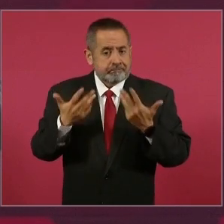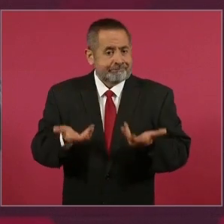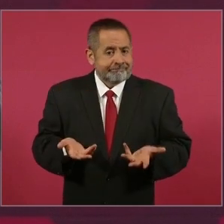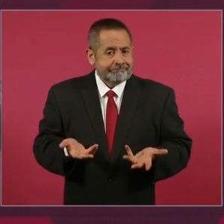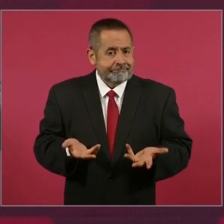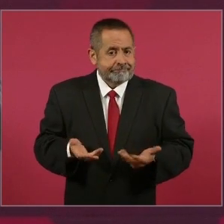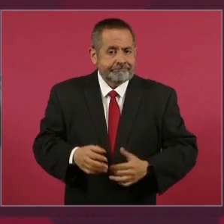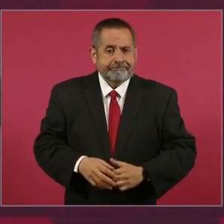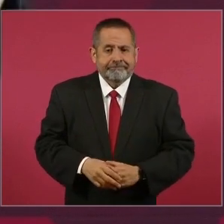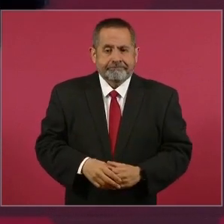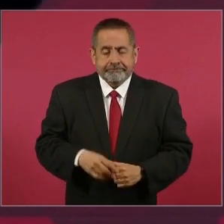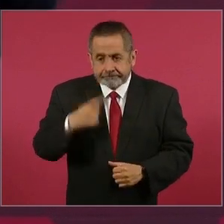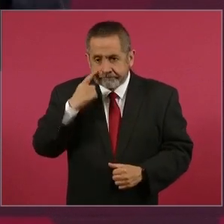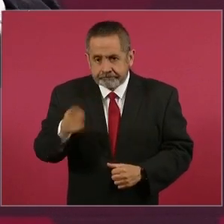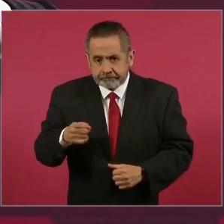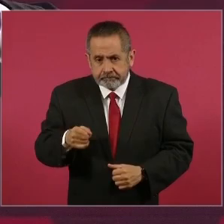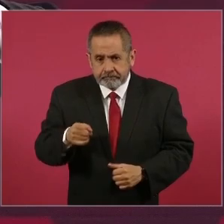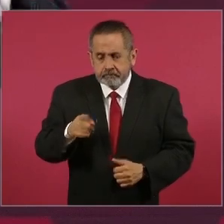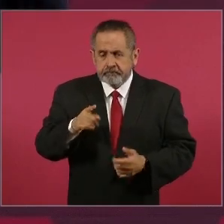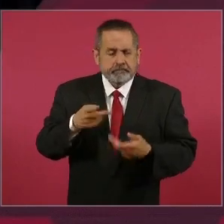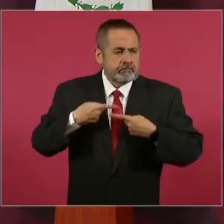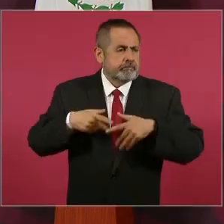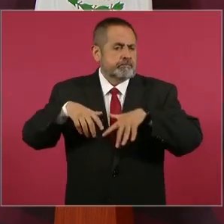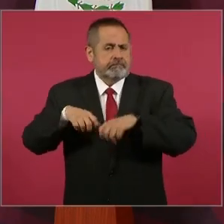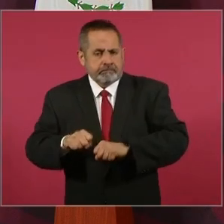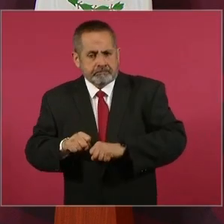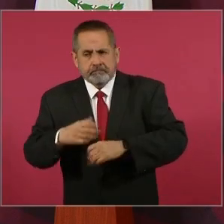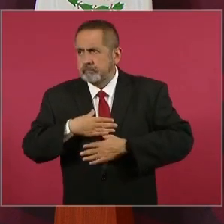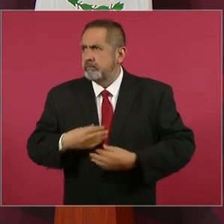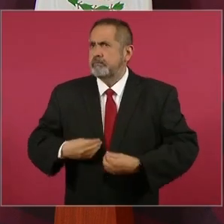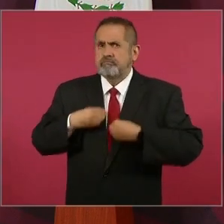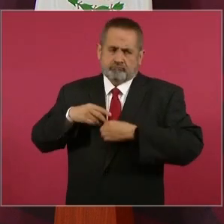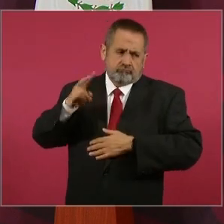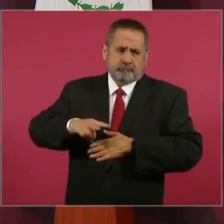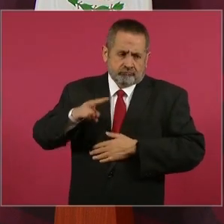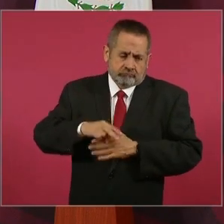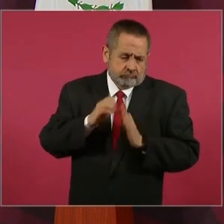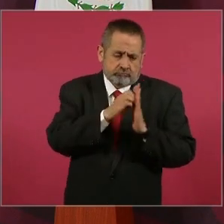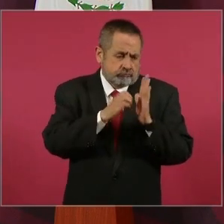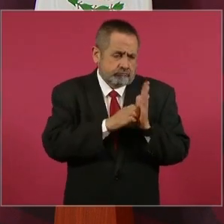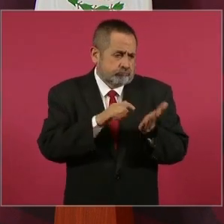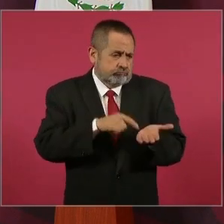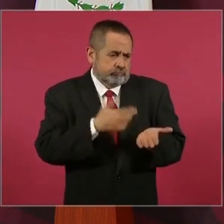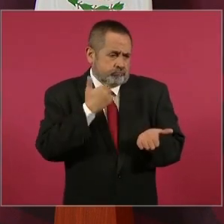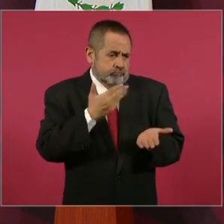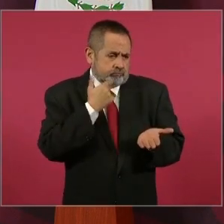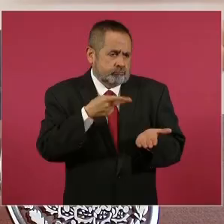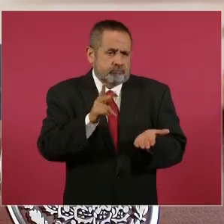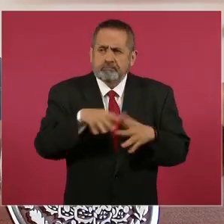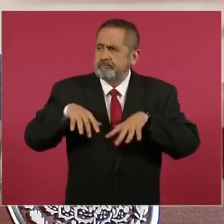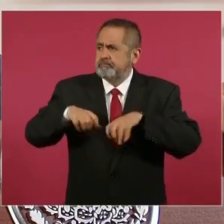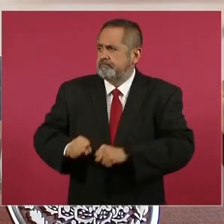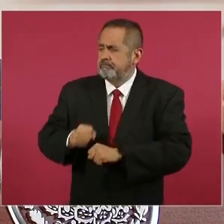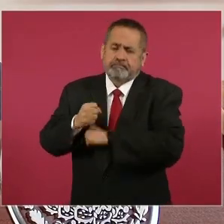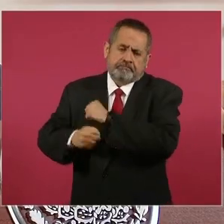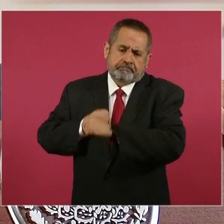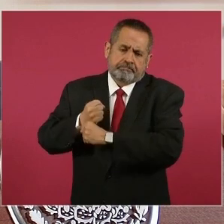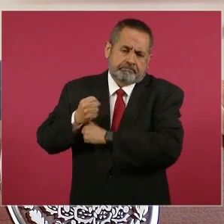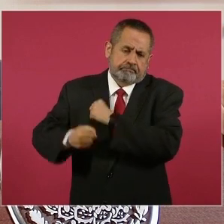fíjense pero tienen posesión viven ahí desde hace muchísimo